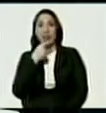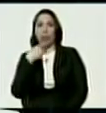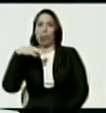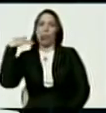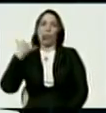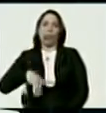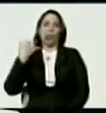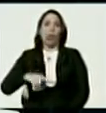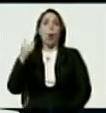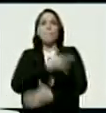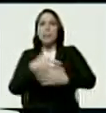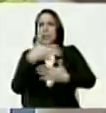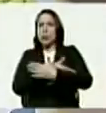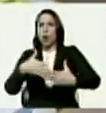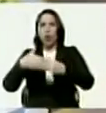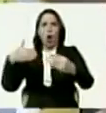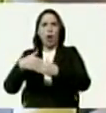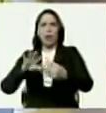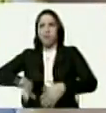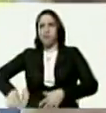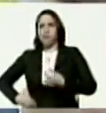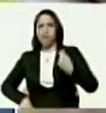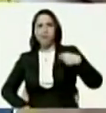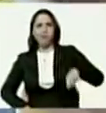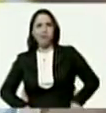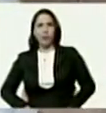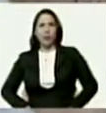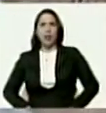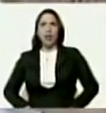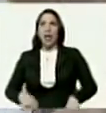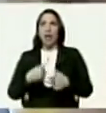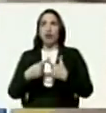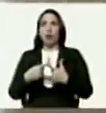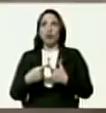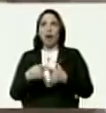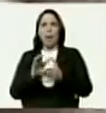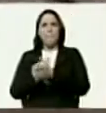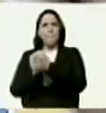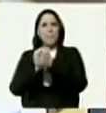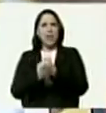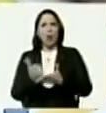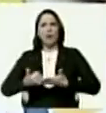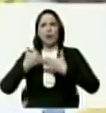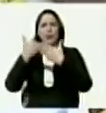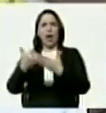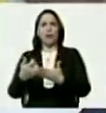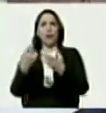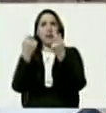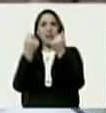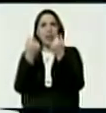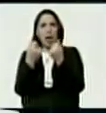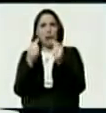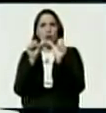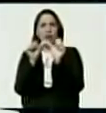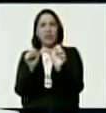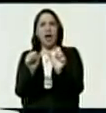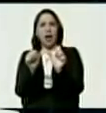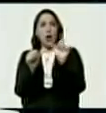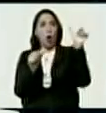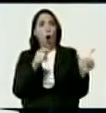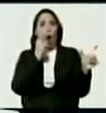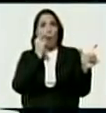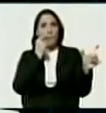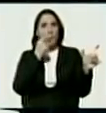un billón. Hay cláusulas de discrecionalidad muy delicadas para el amigo que está ayudando, es decir, la cantidad que se va a quedar Planchar con esa